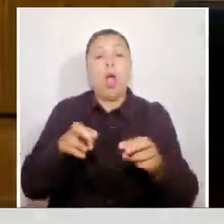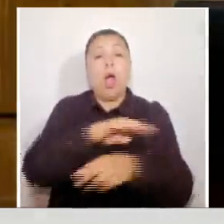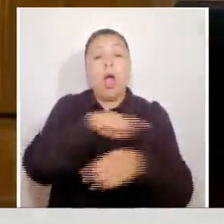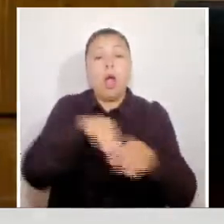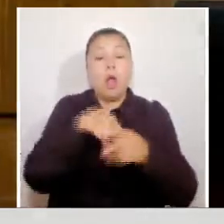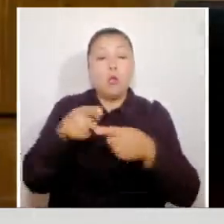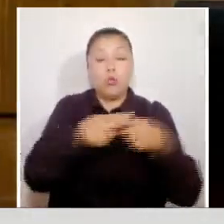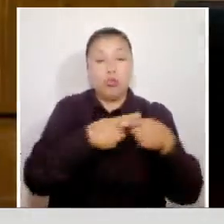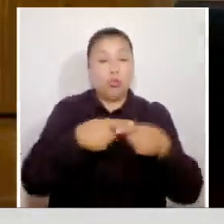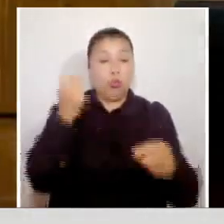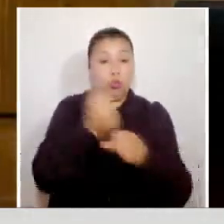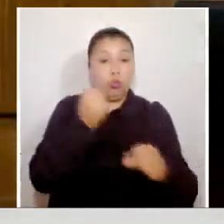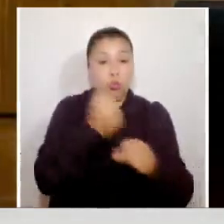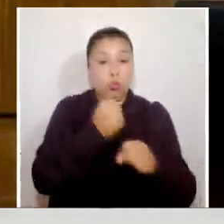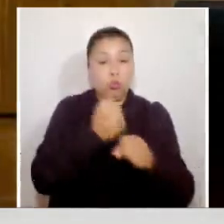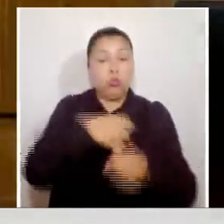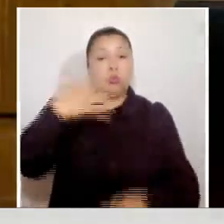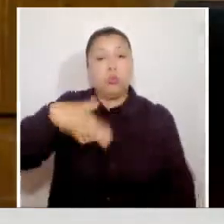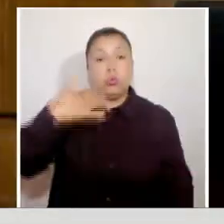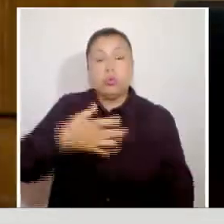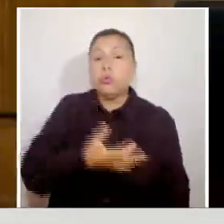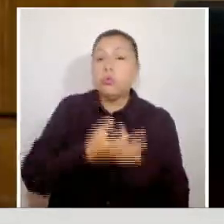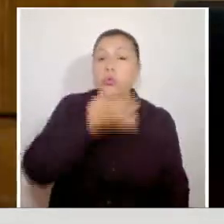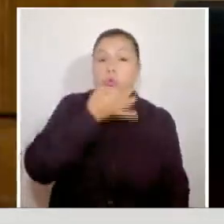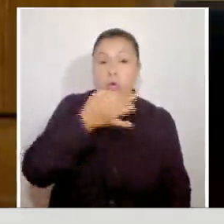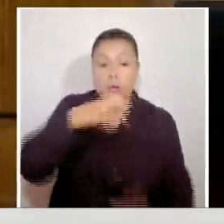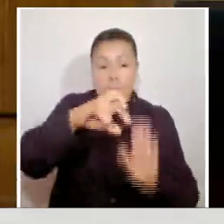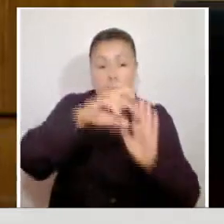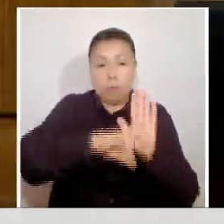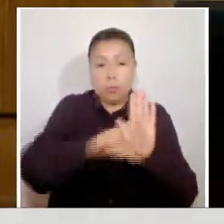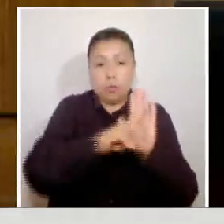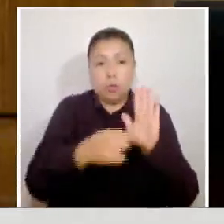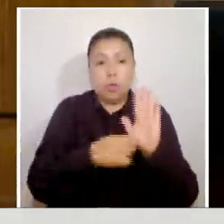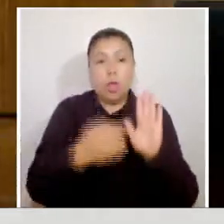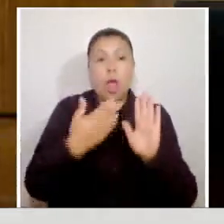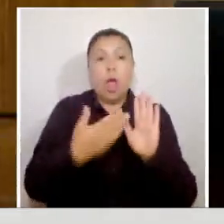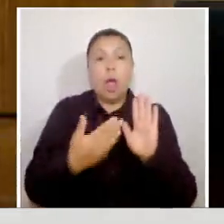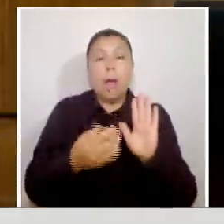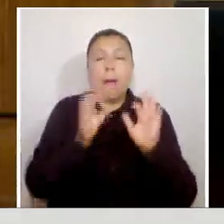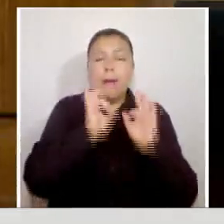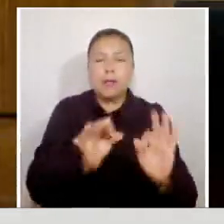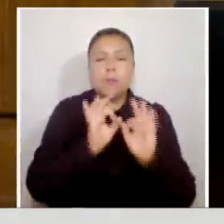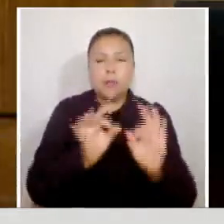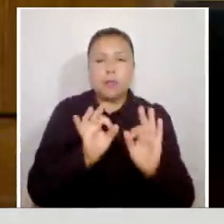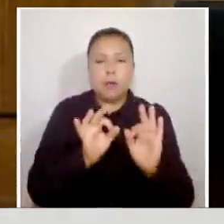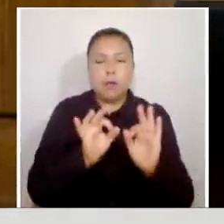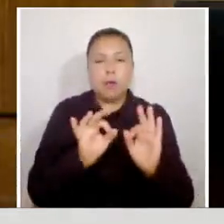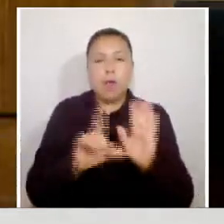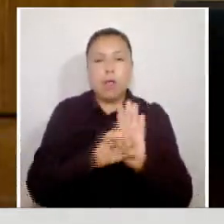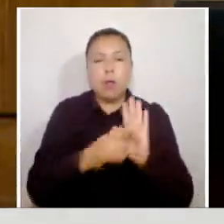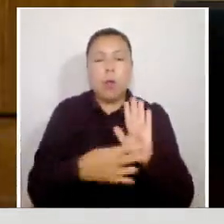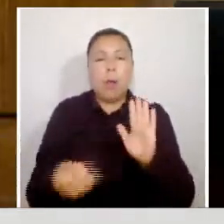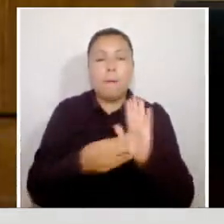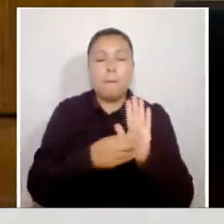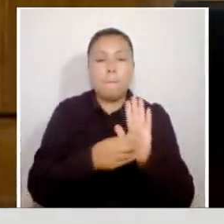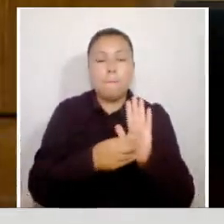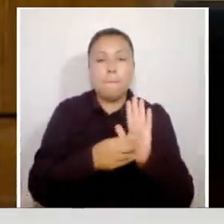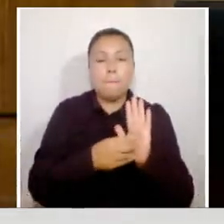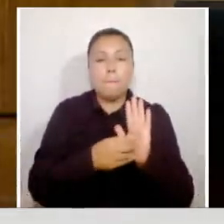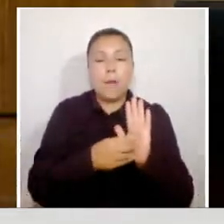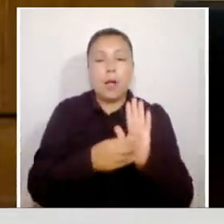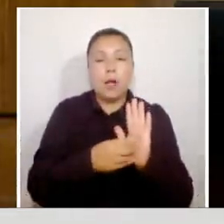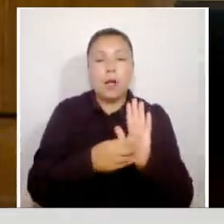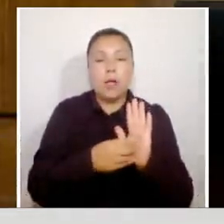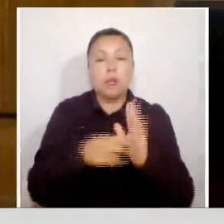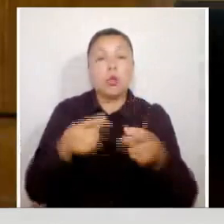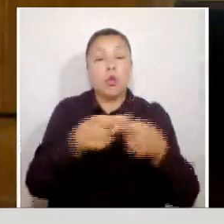es importante destacar que este proyecto de ley también aborda específicamente los delitos de mayor connotación social aquellos que